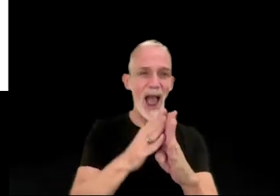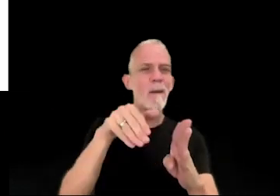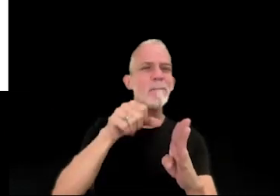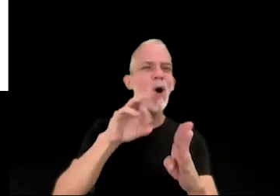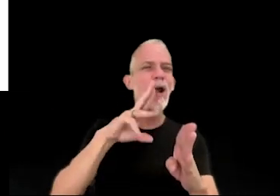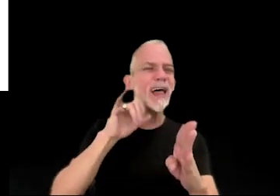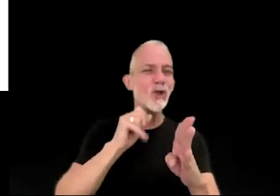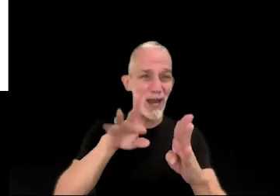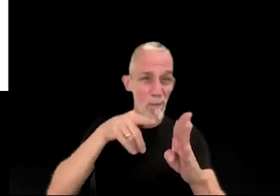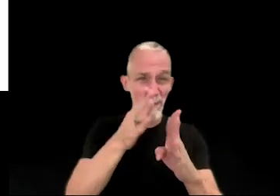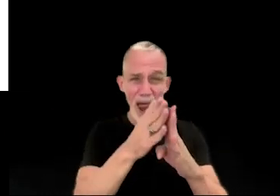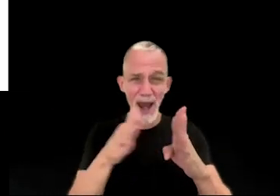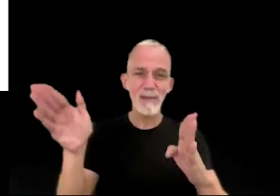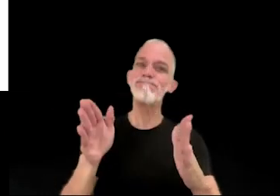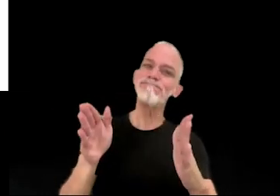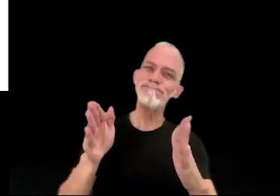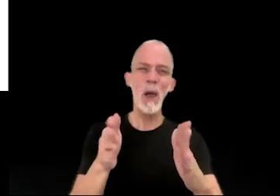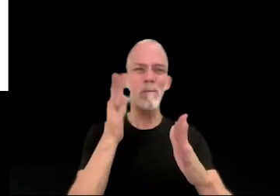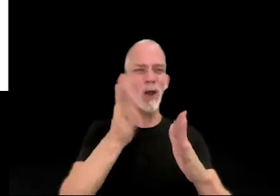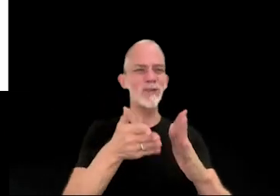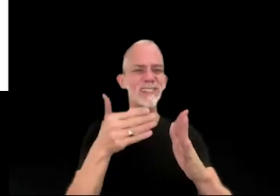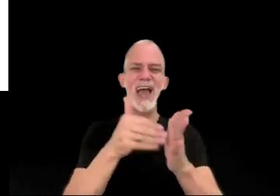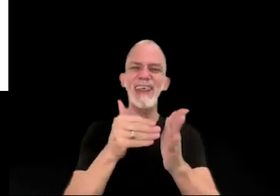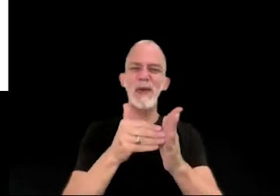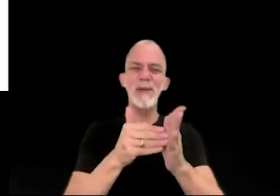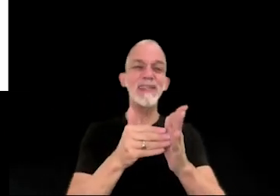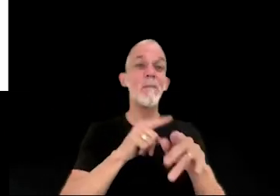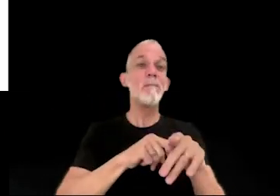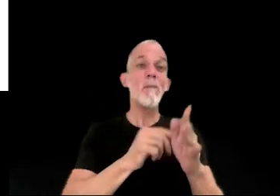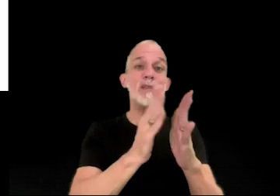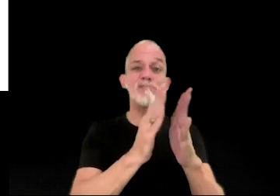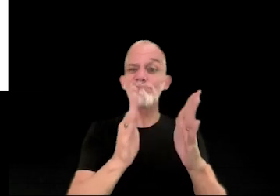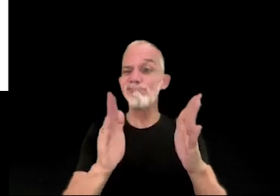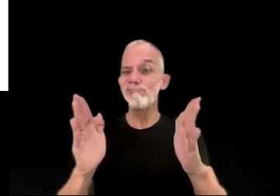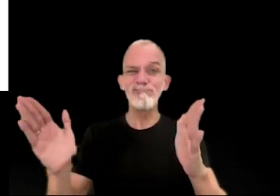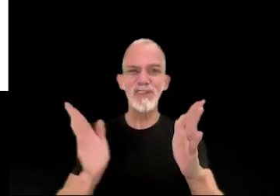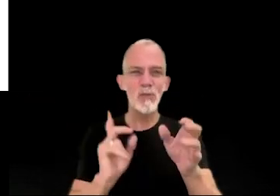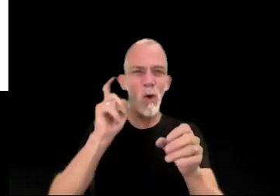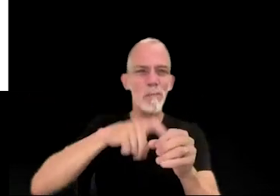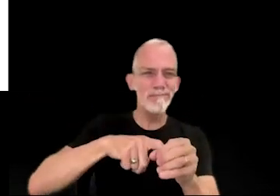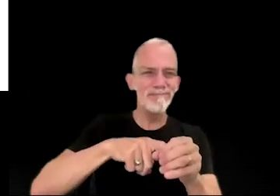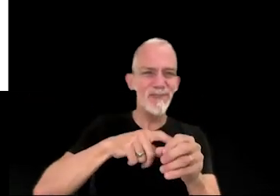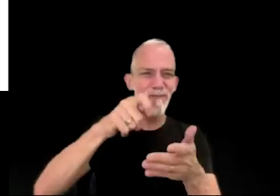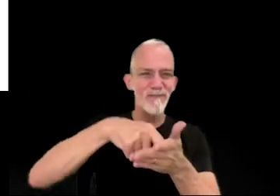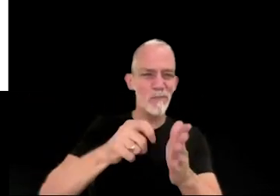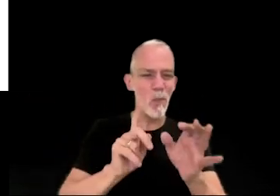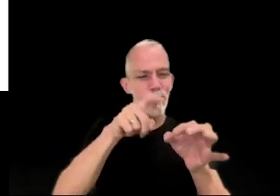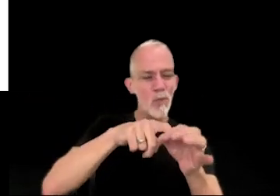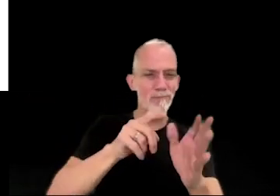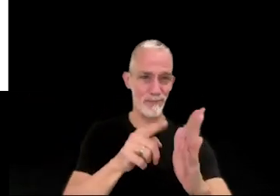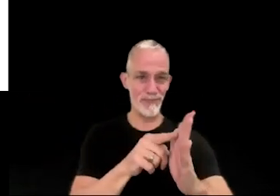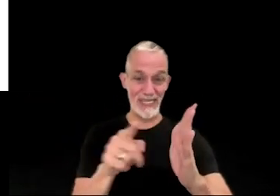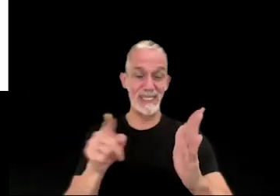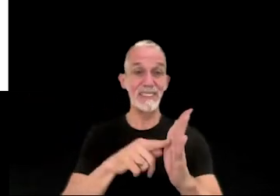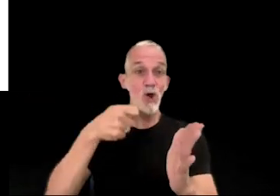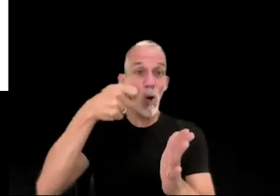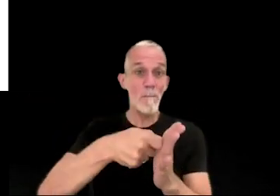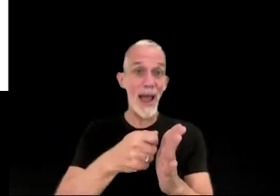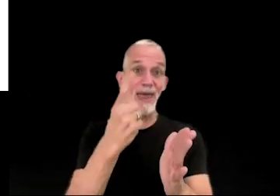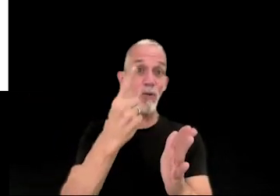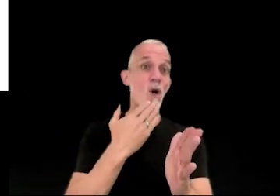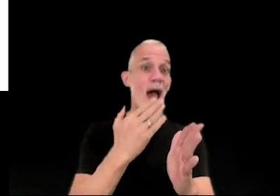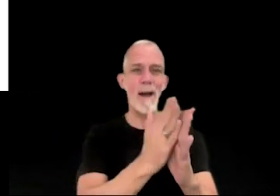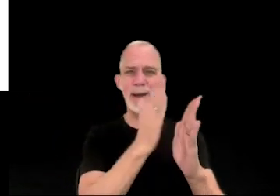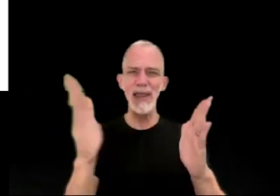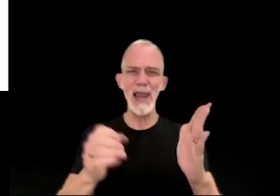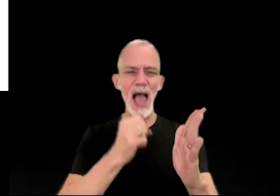una condonación porcentual según el momento en que yo adhiera al régimen. Y si yo pagué del 1 del 4 al 9 del